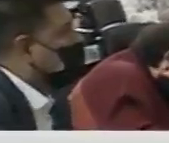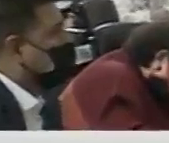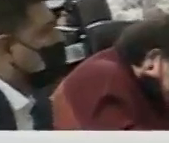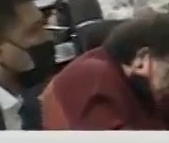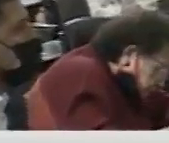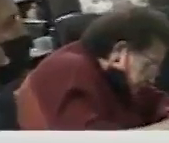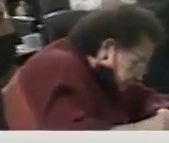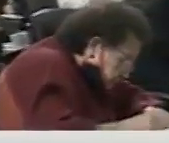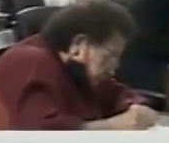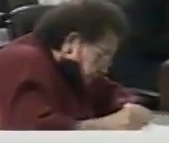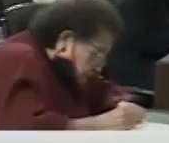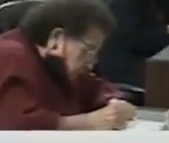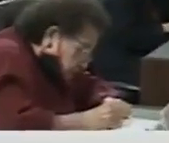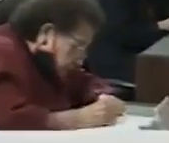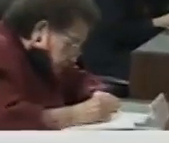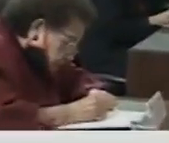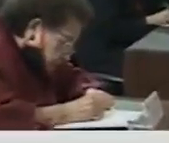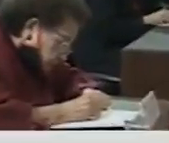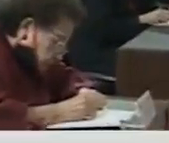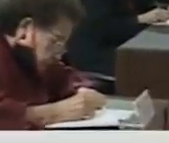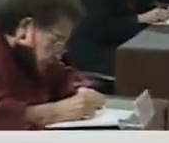Secretaria, continúe.